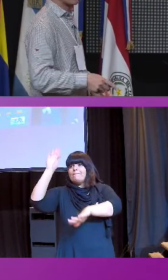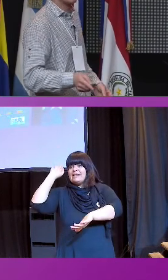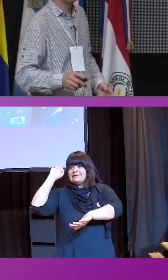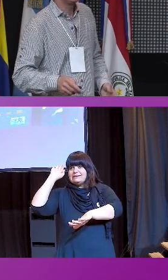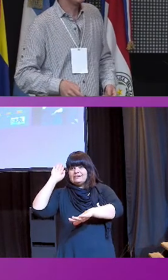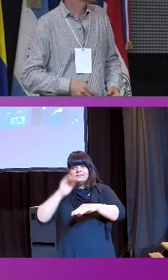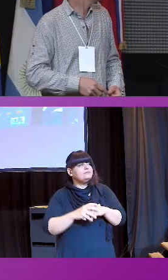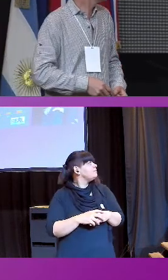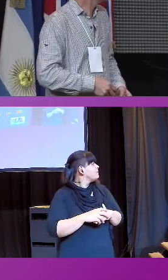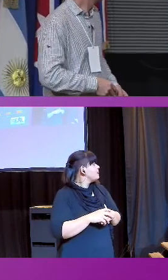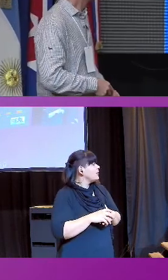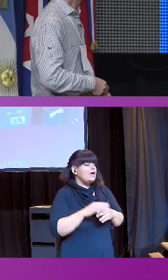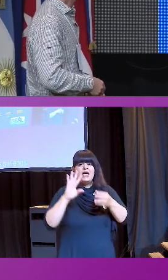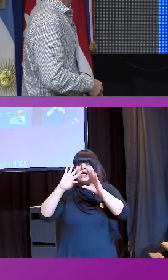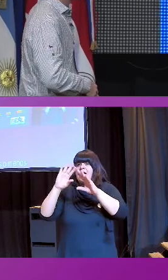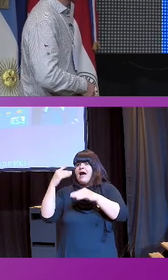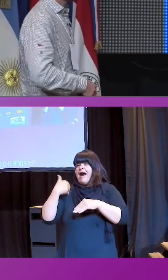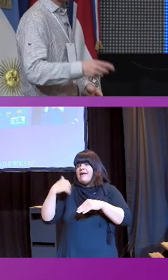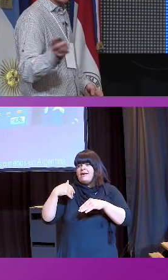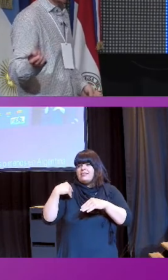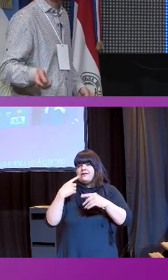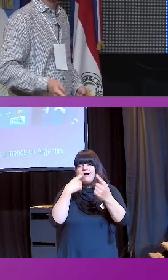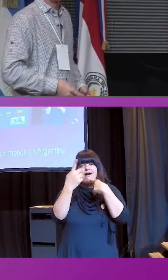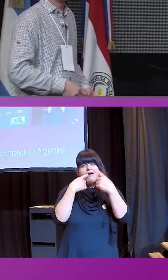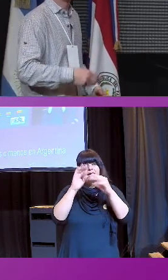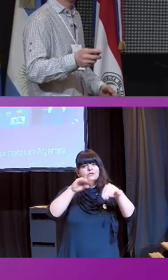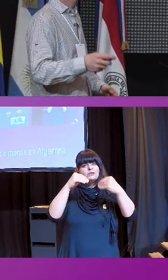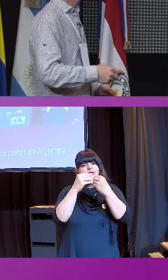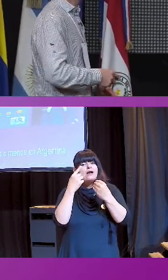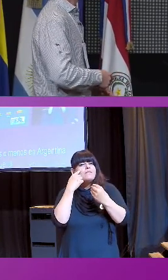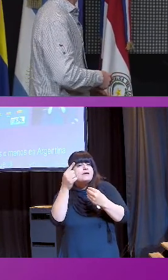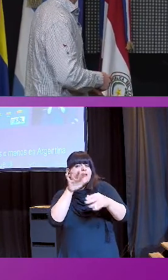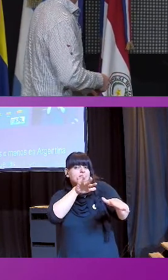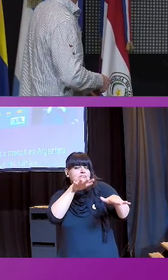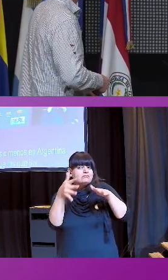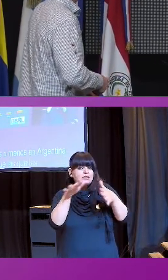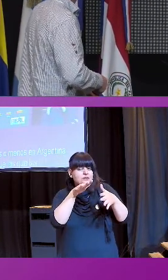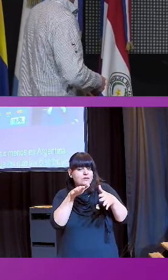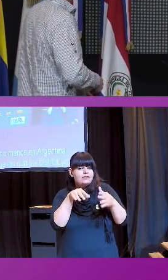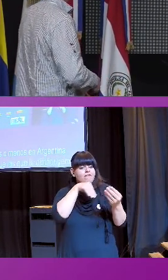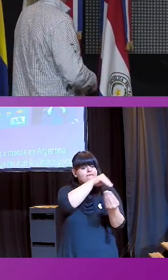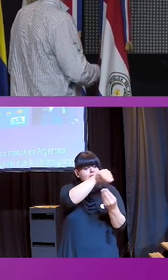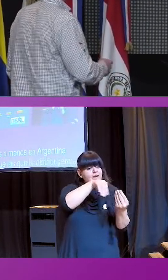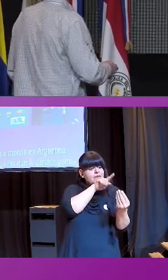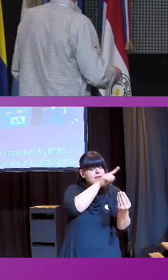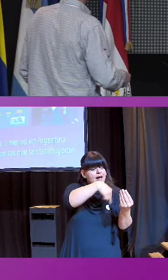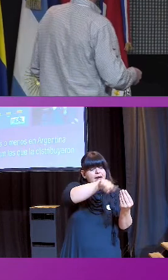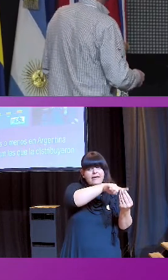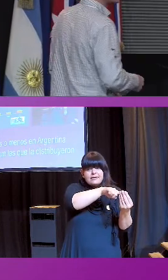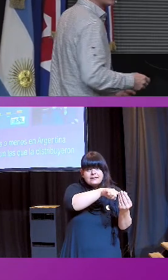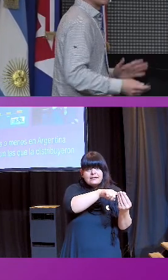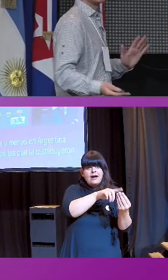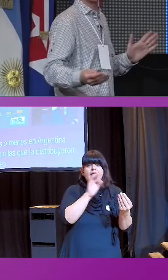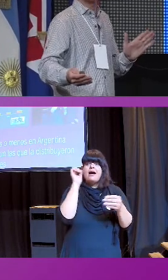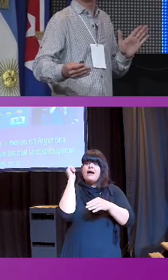Tuvimos acá unas 1.000 más o menos en Argentina, gracias a las asociaciones de familiares que las distribuyeron. Una de las conclusiones